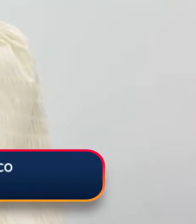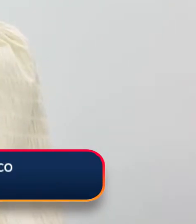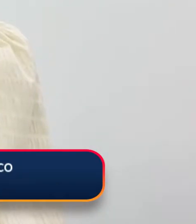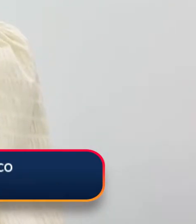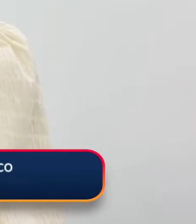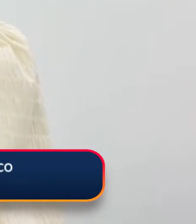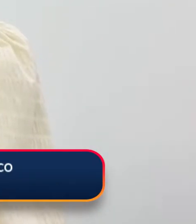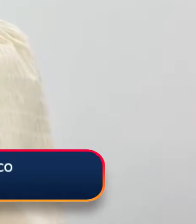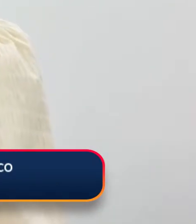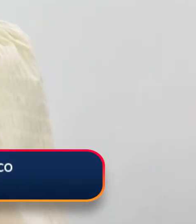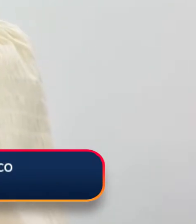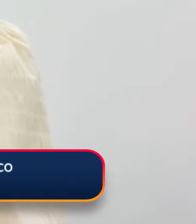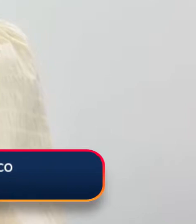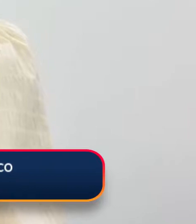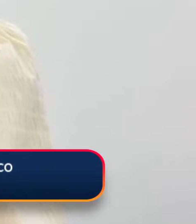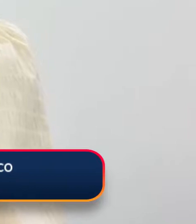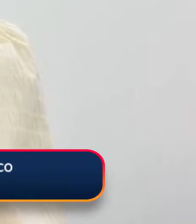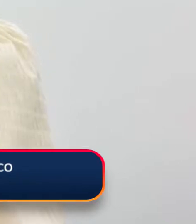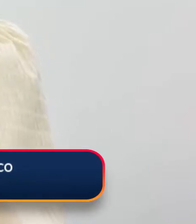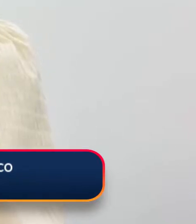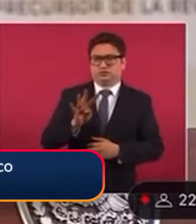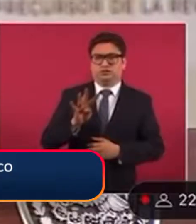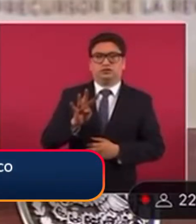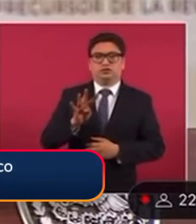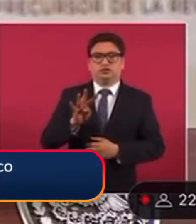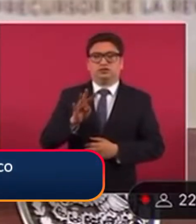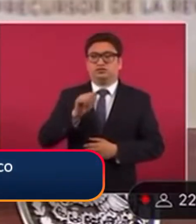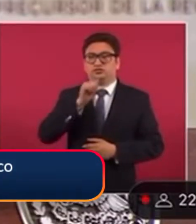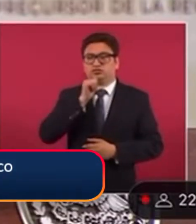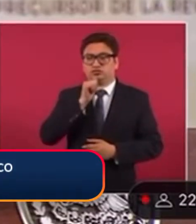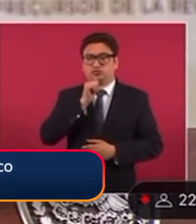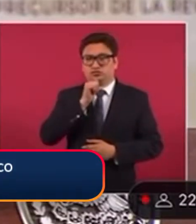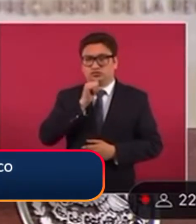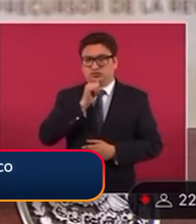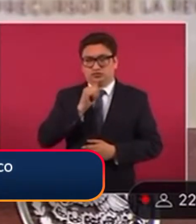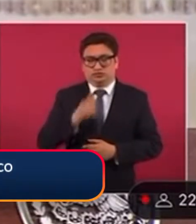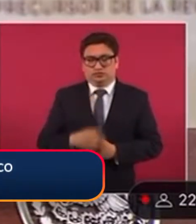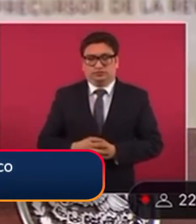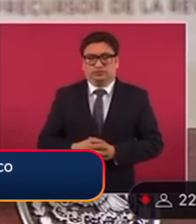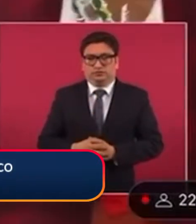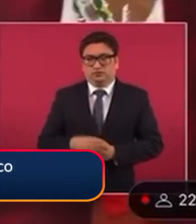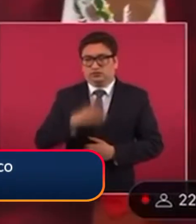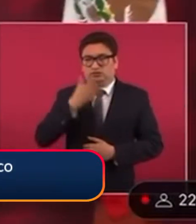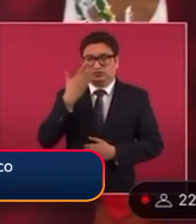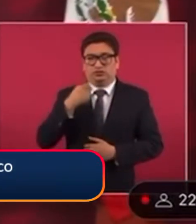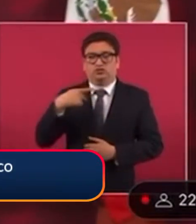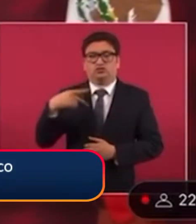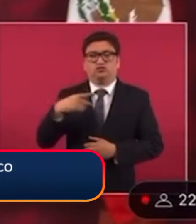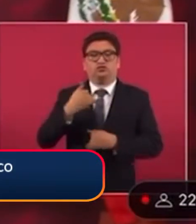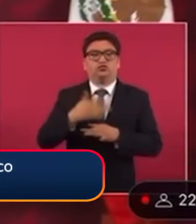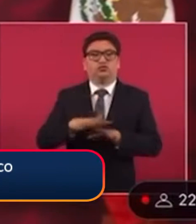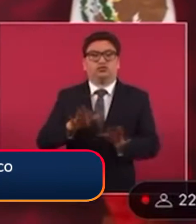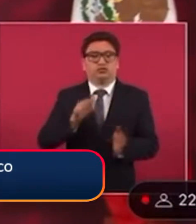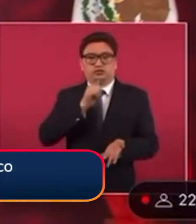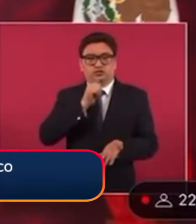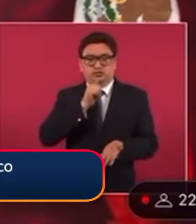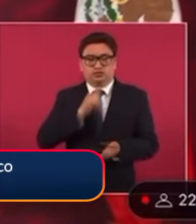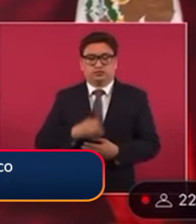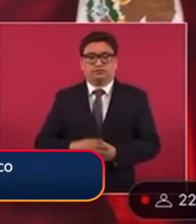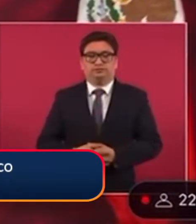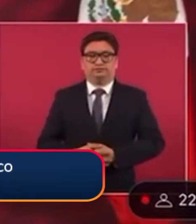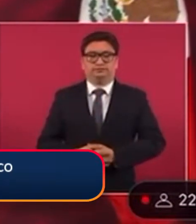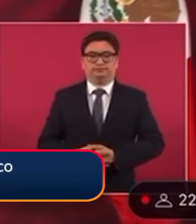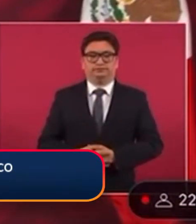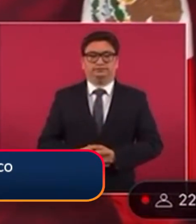Andrés Manuel López Obrador en conferencia de prensa. Todavía sin información sobre